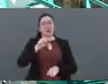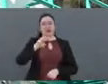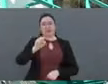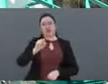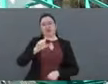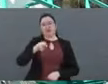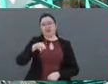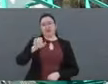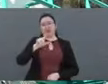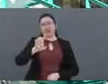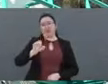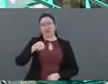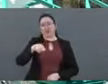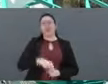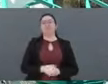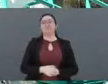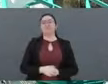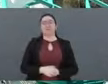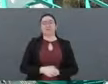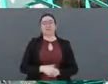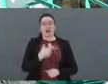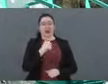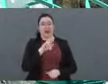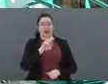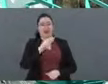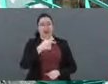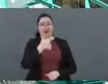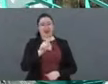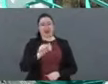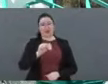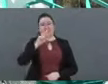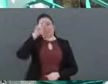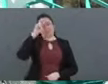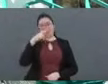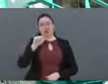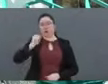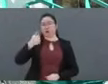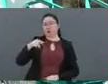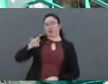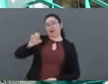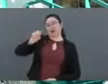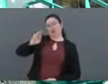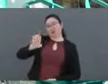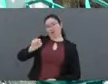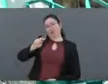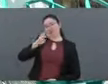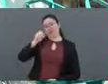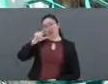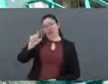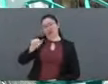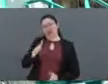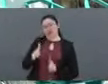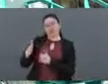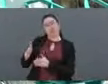Agrícola, Granjas México, Ramos Millán y una parte de la Agrícola Oriental. Sí.